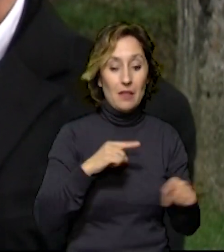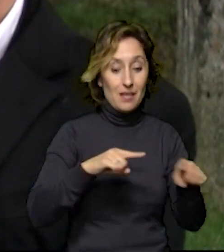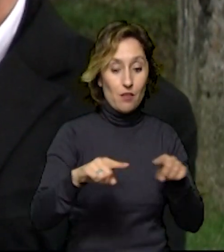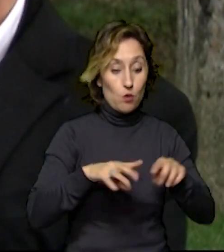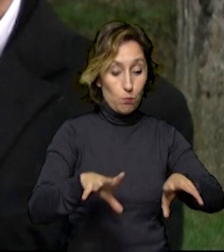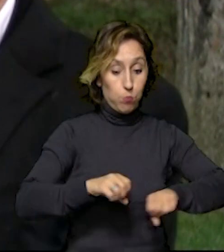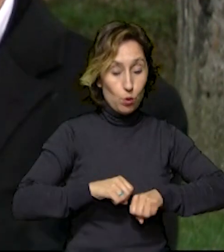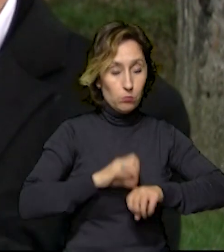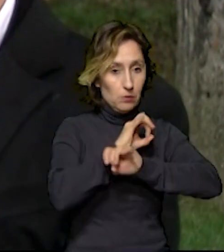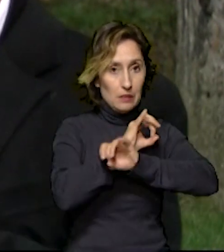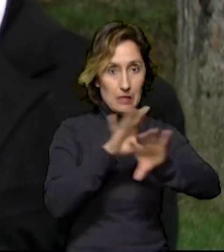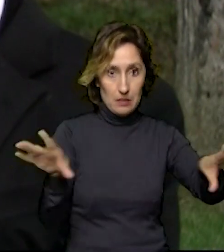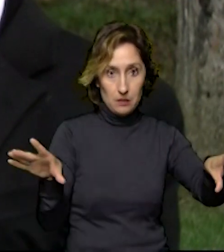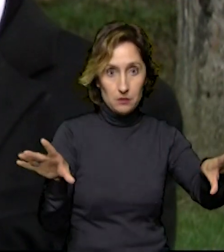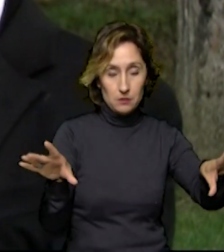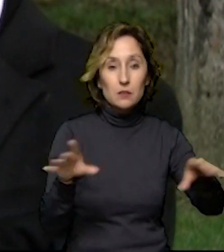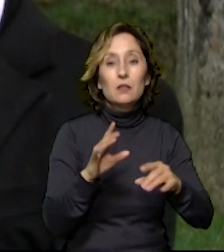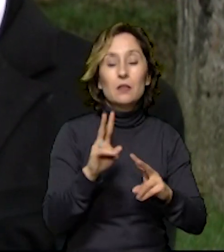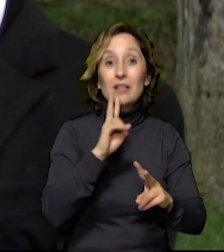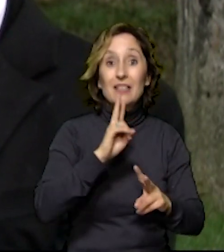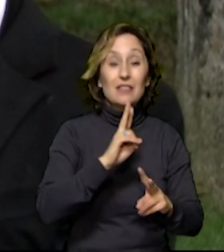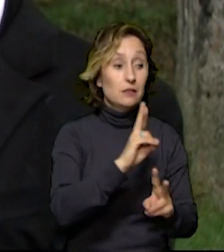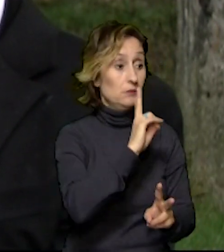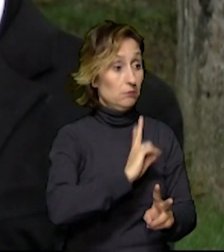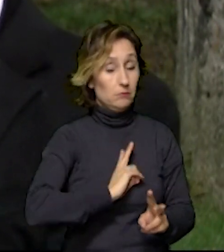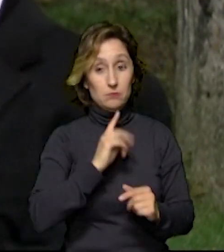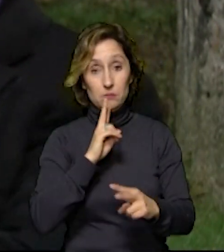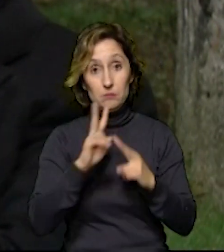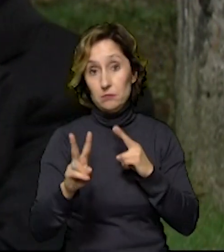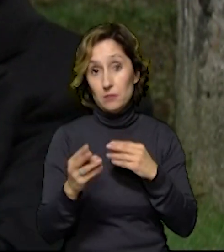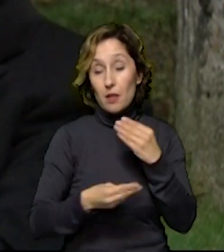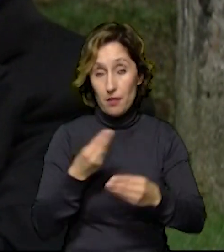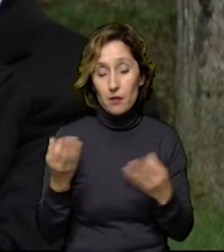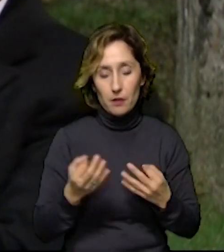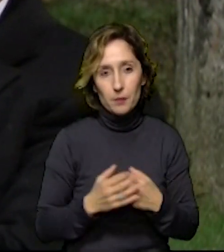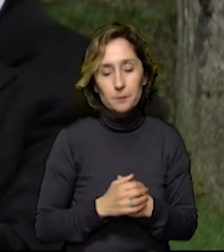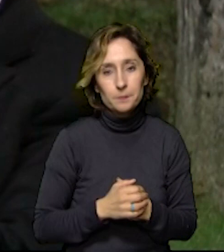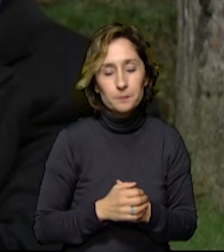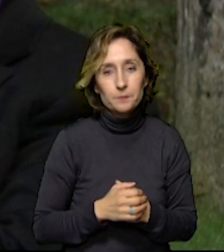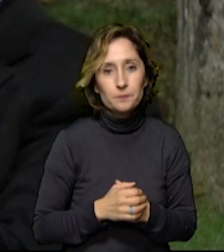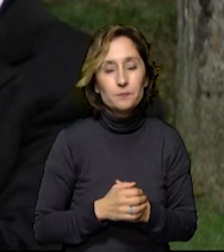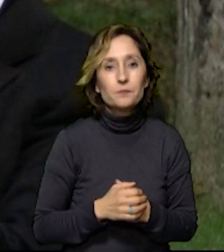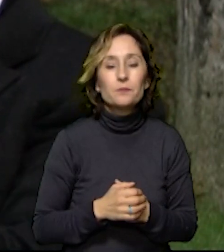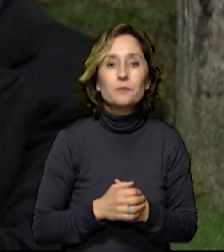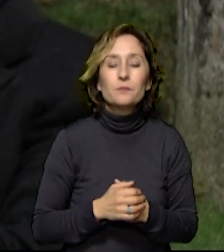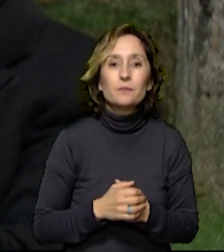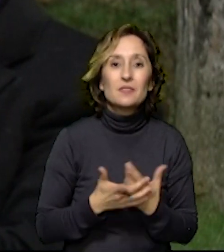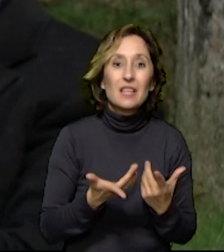dirección, ha habido una respuesta y técnicamente la tenemos que tratar. Siempre tratándola